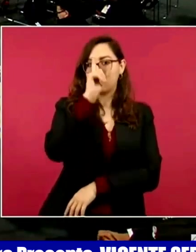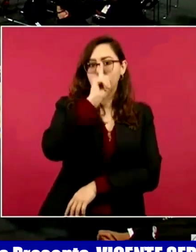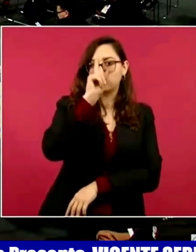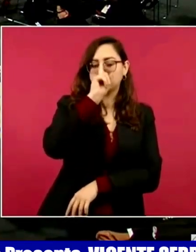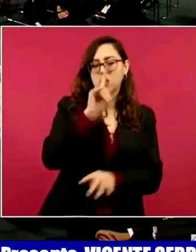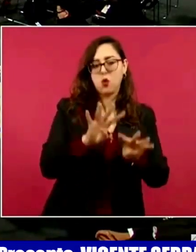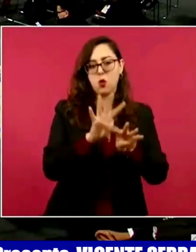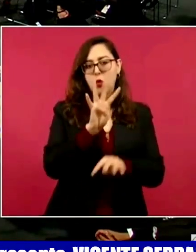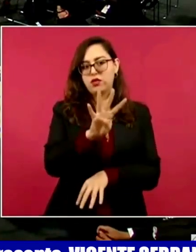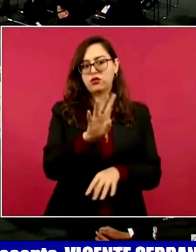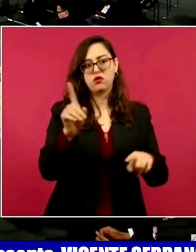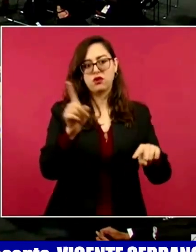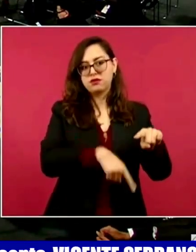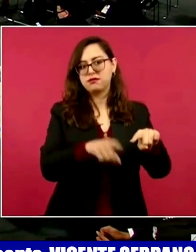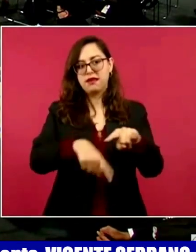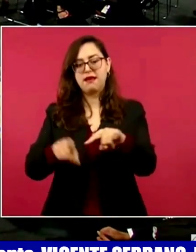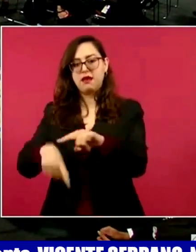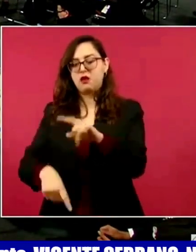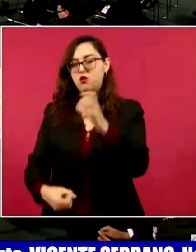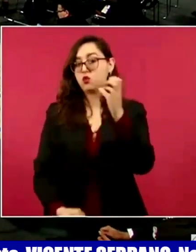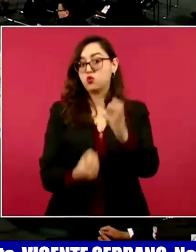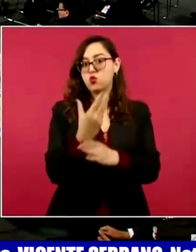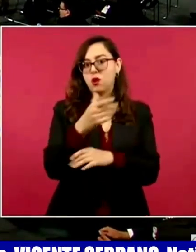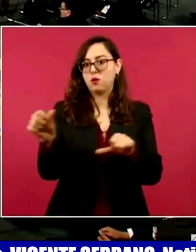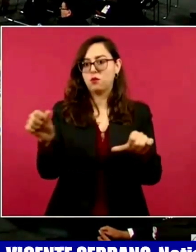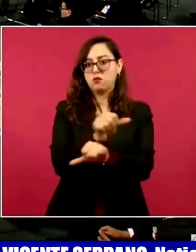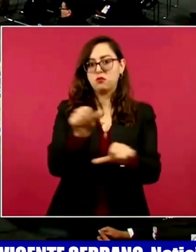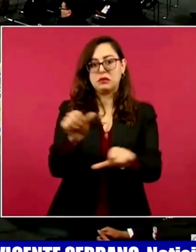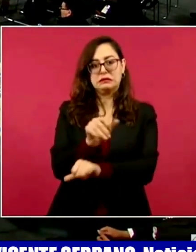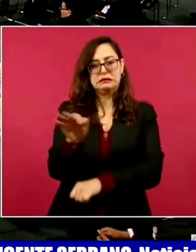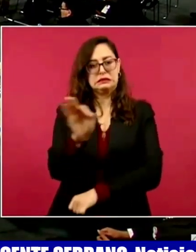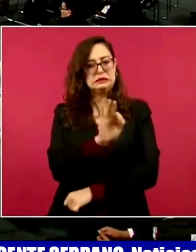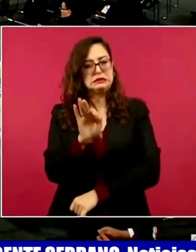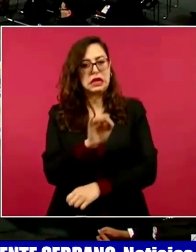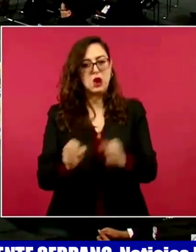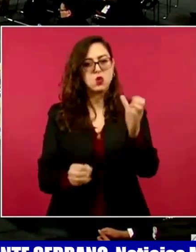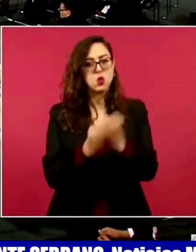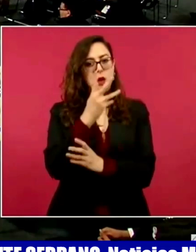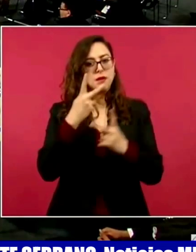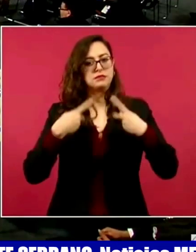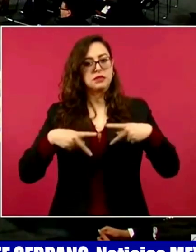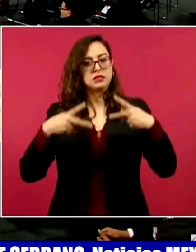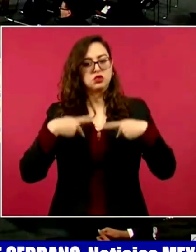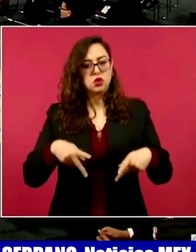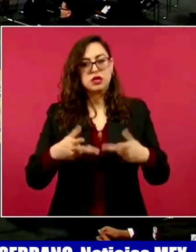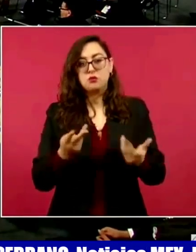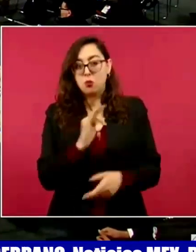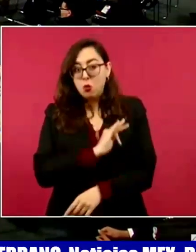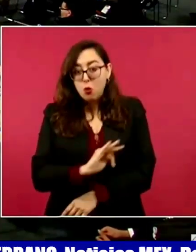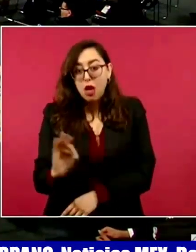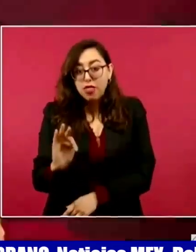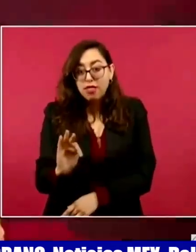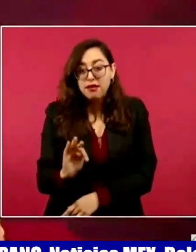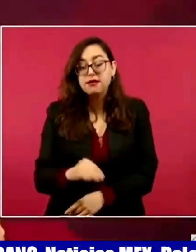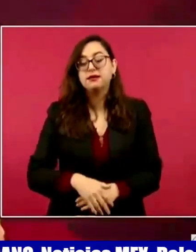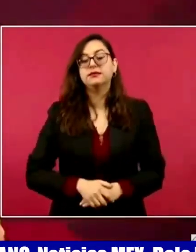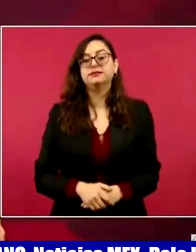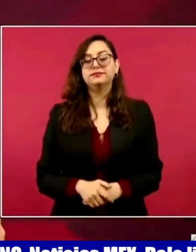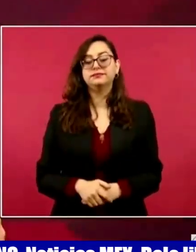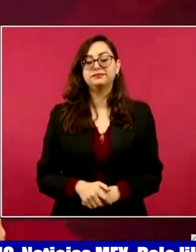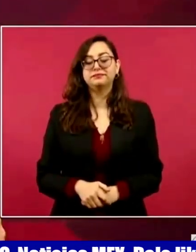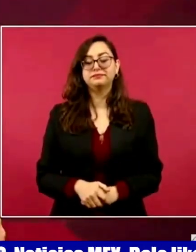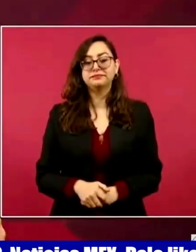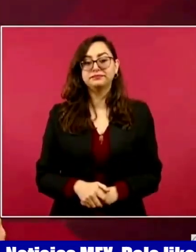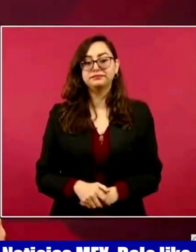en el órgano electoral. Pues mira, están usando esto de bandera